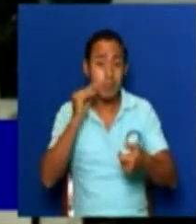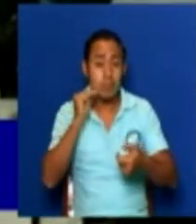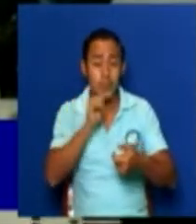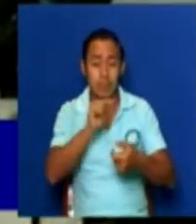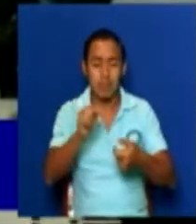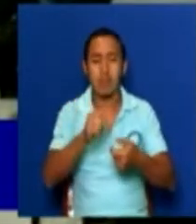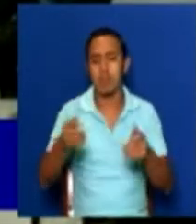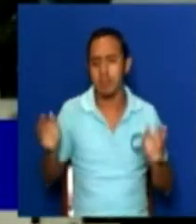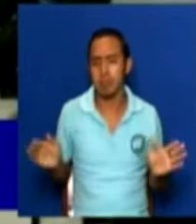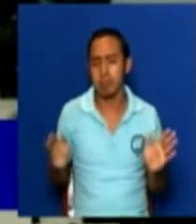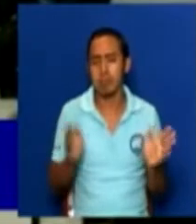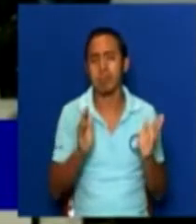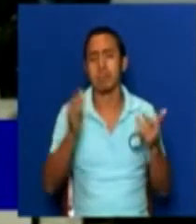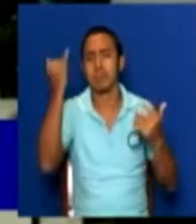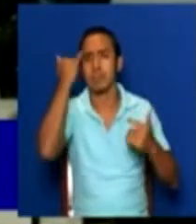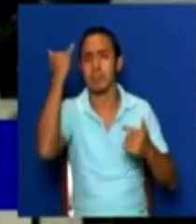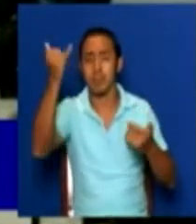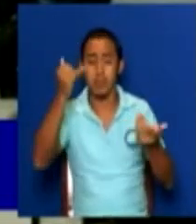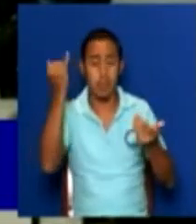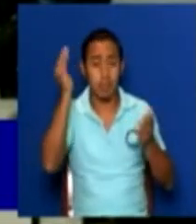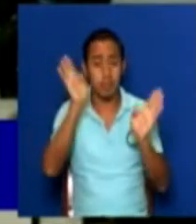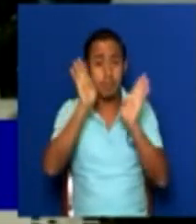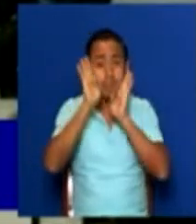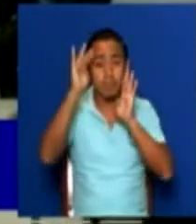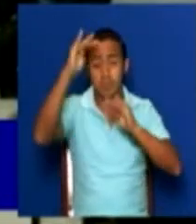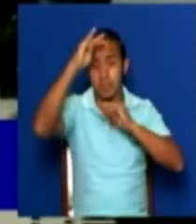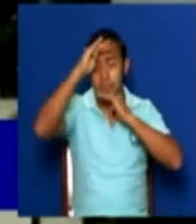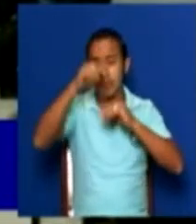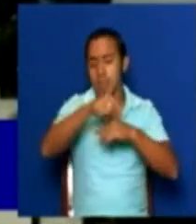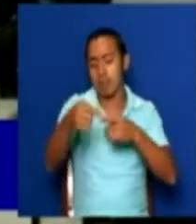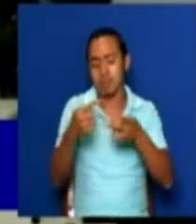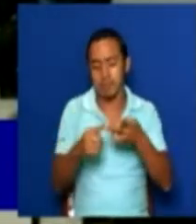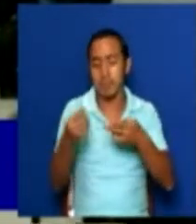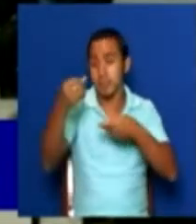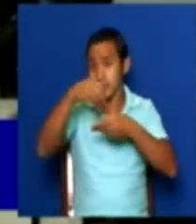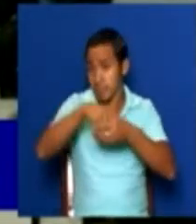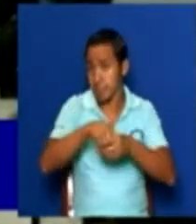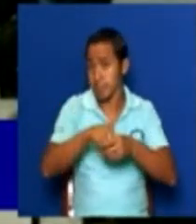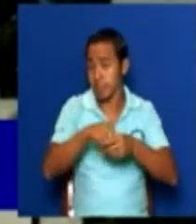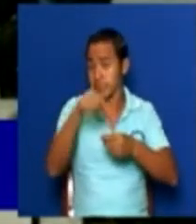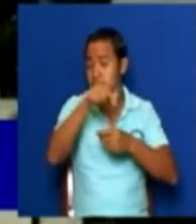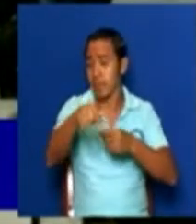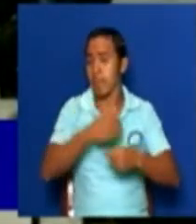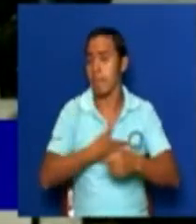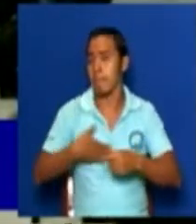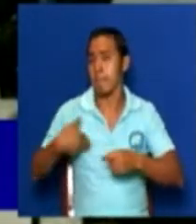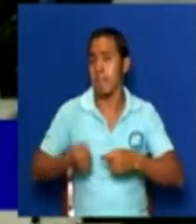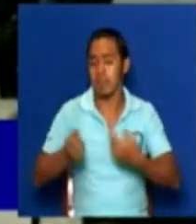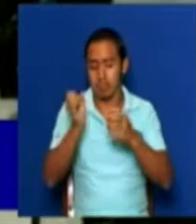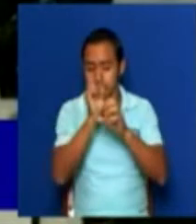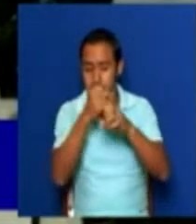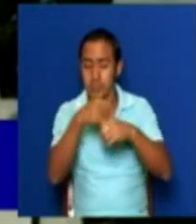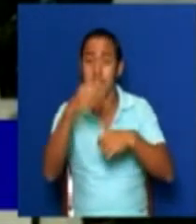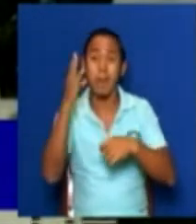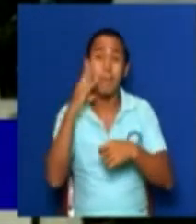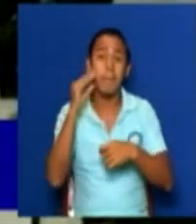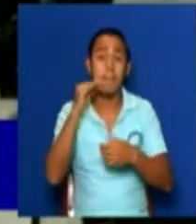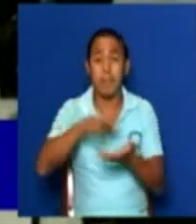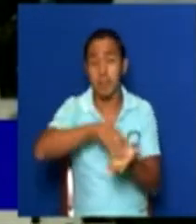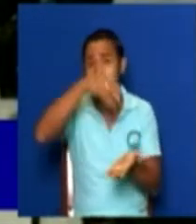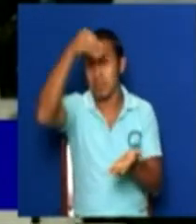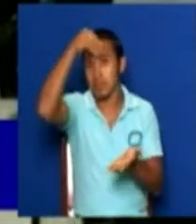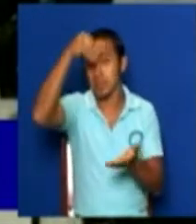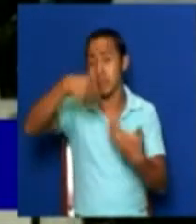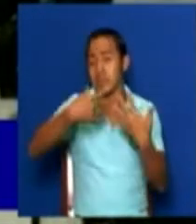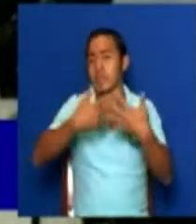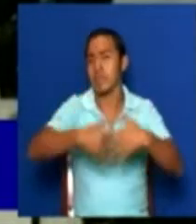las iniciativas empresariales privadas. E invertir en la creación y mejoramiento de laboratorios de aprendizaje, tanto en las